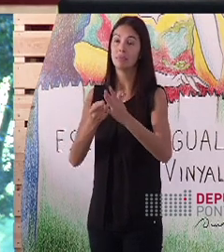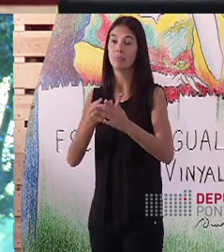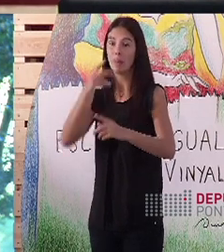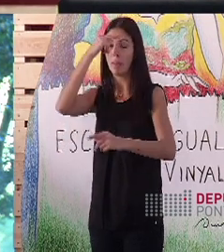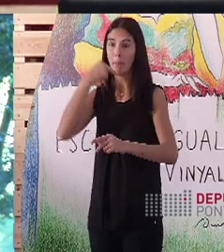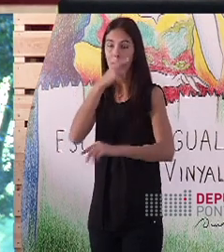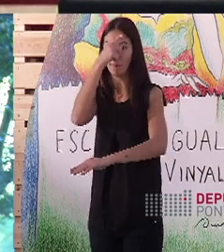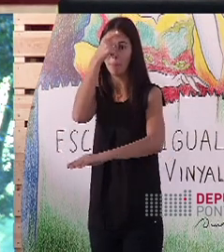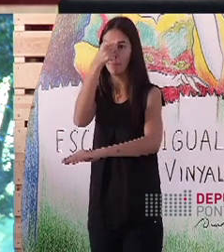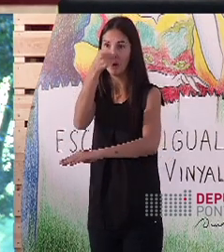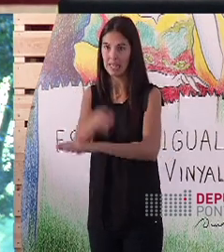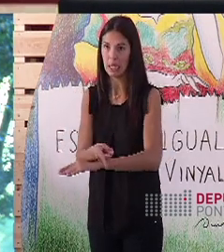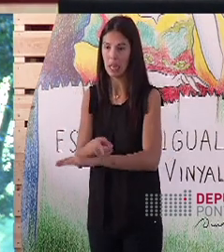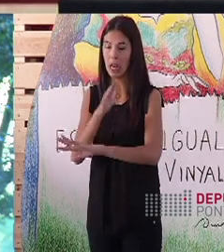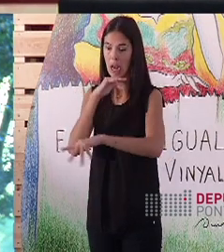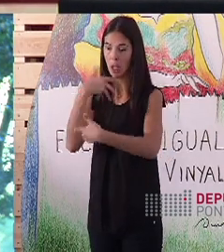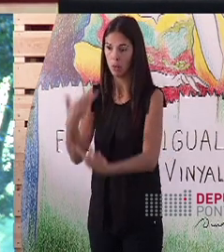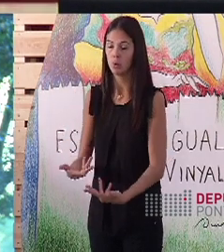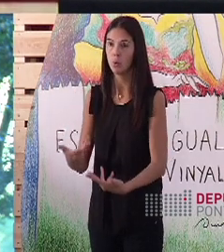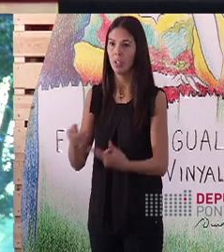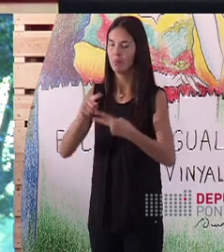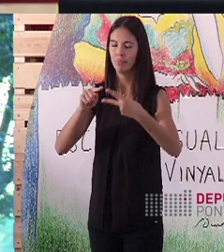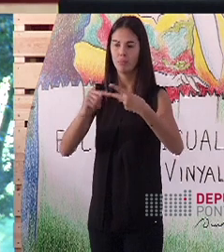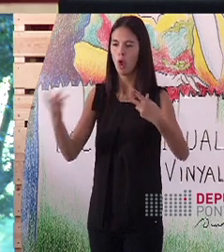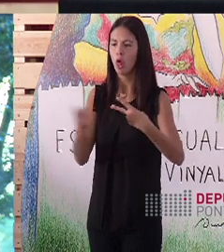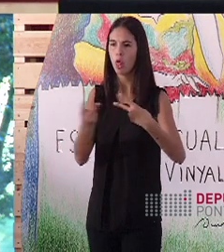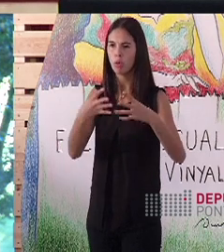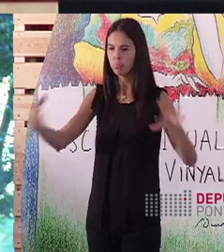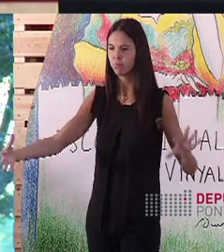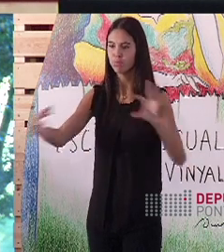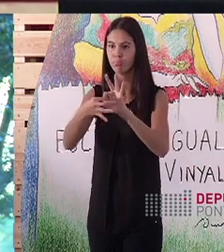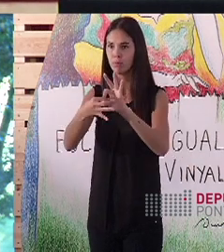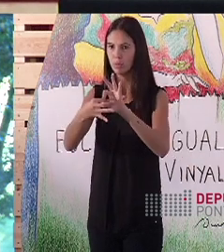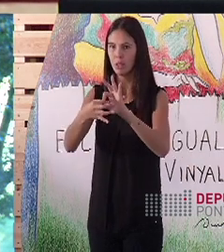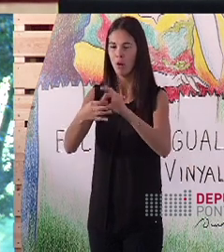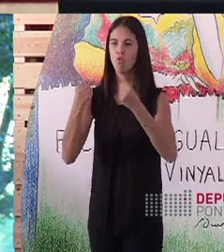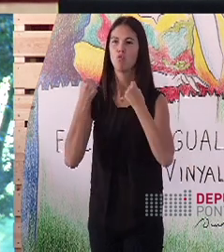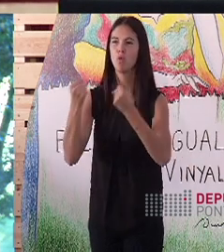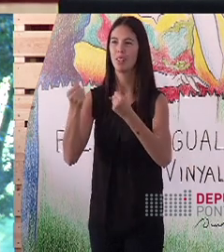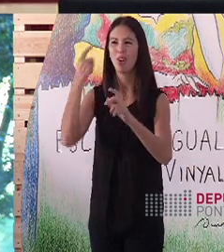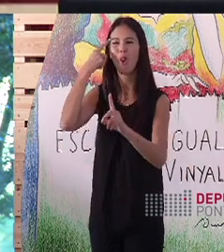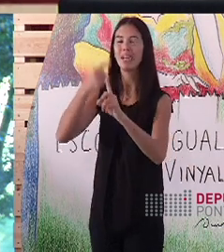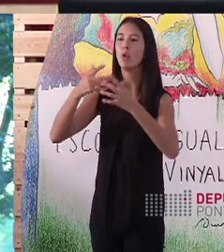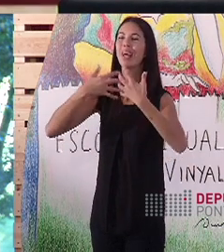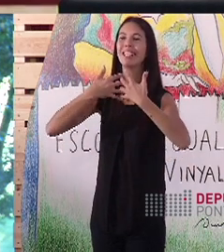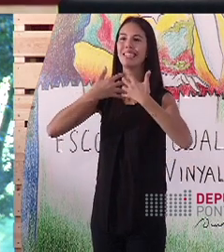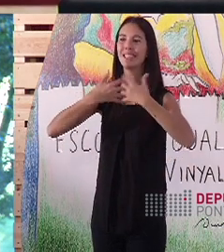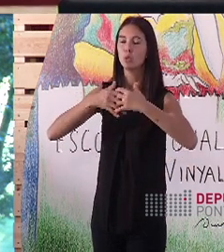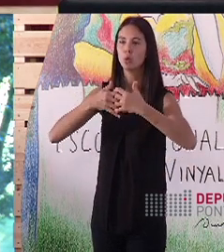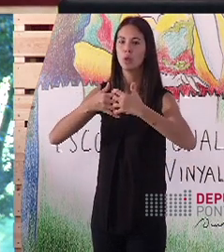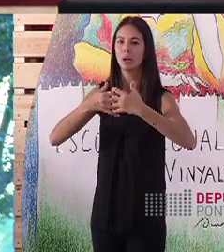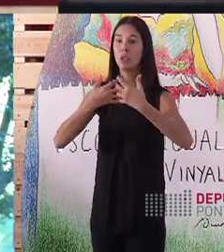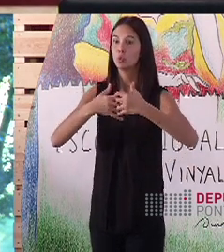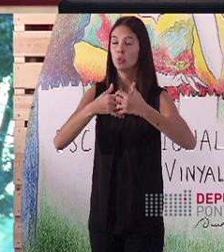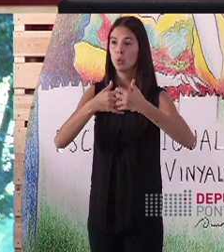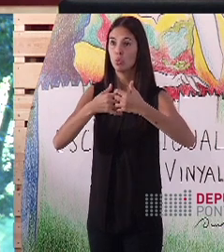sistemas que han establecido una alianza a muerte para que esta industria no solamente no